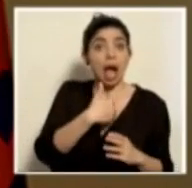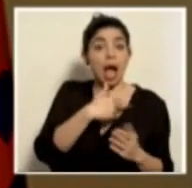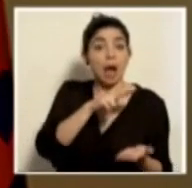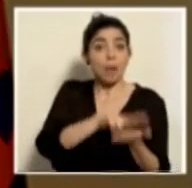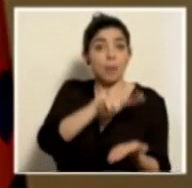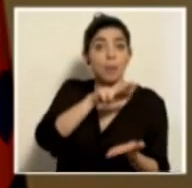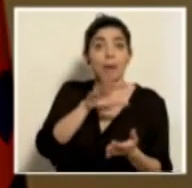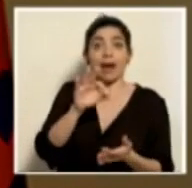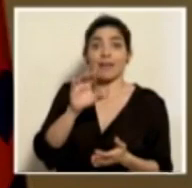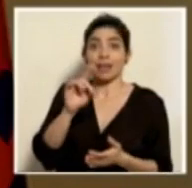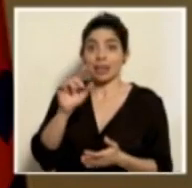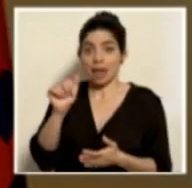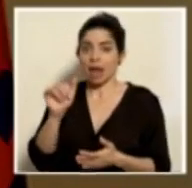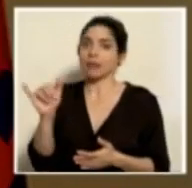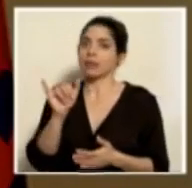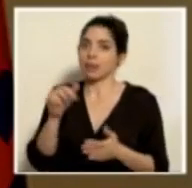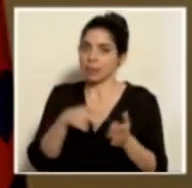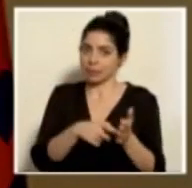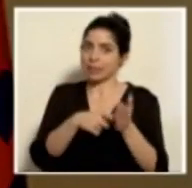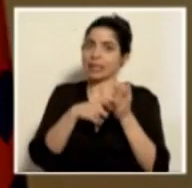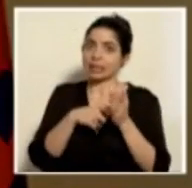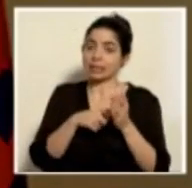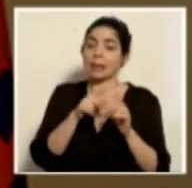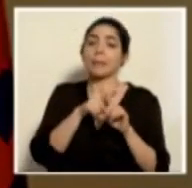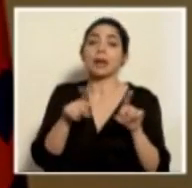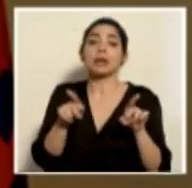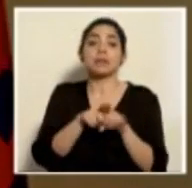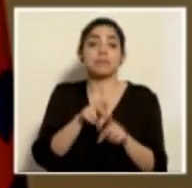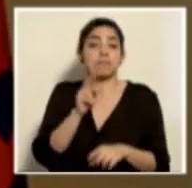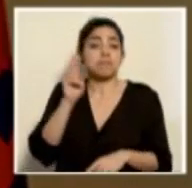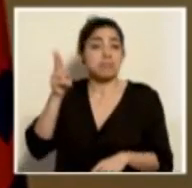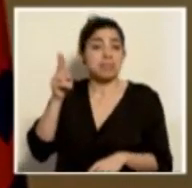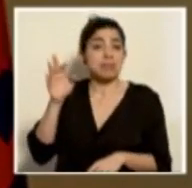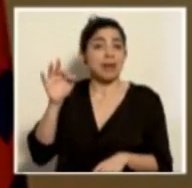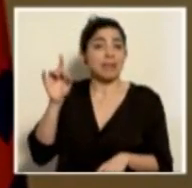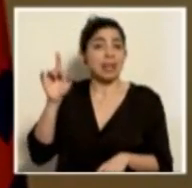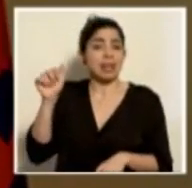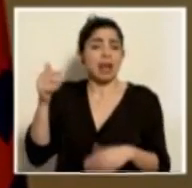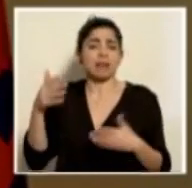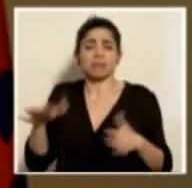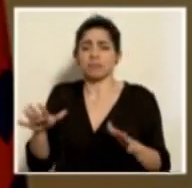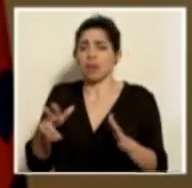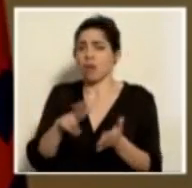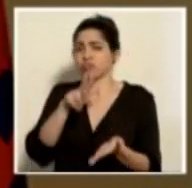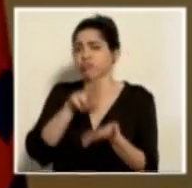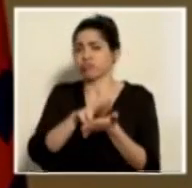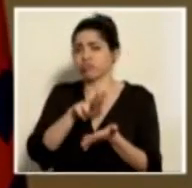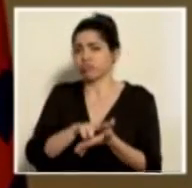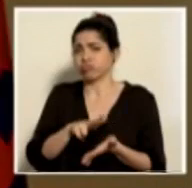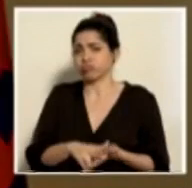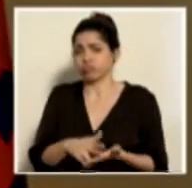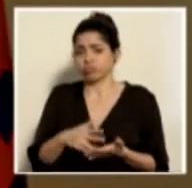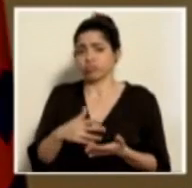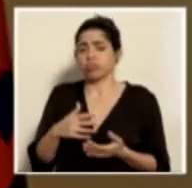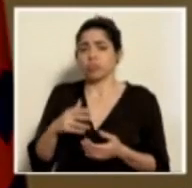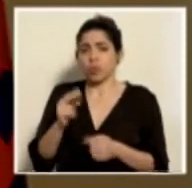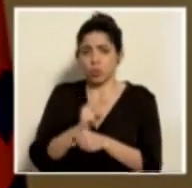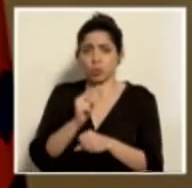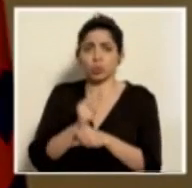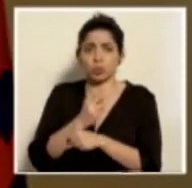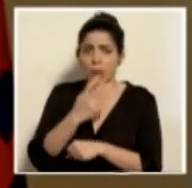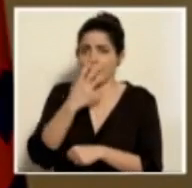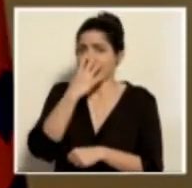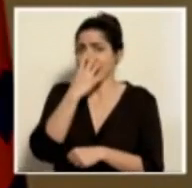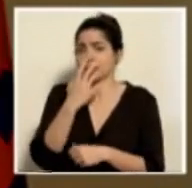FDA es otra cosa, pero inclusive la misma FDA ha aprobado en momentos cierto uso de